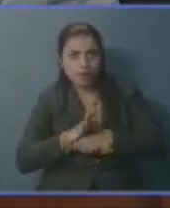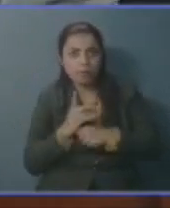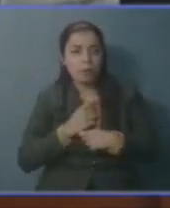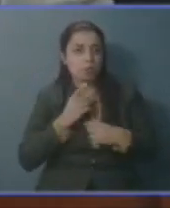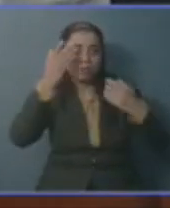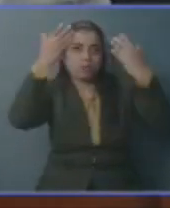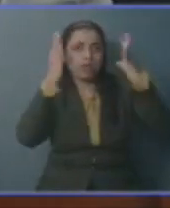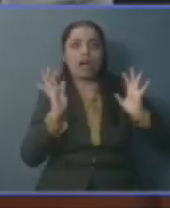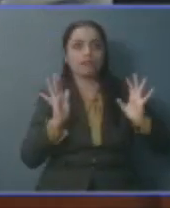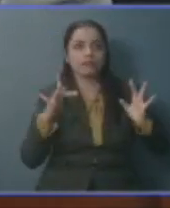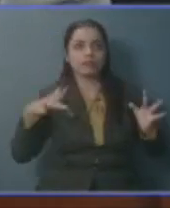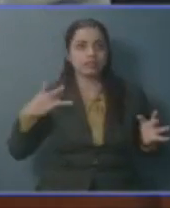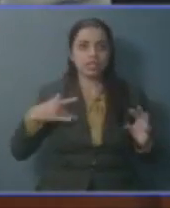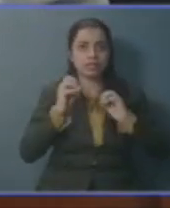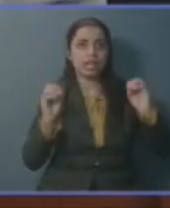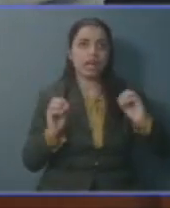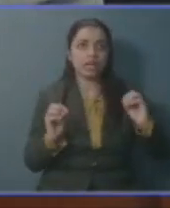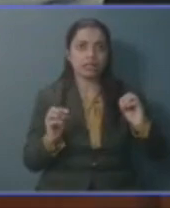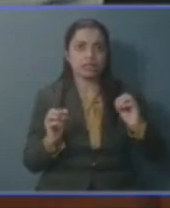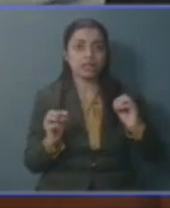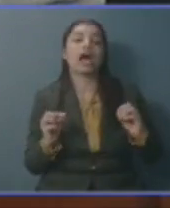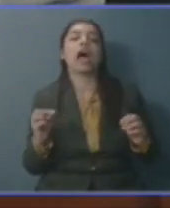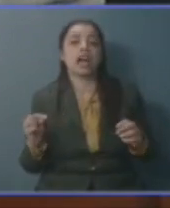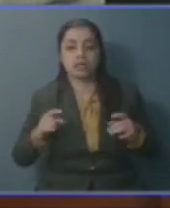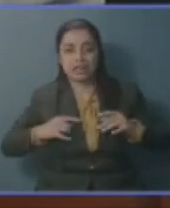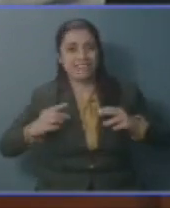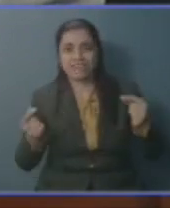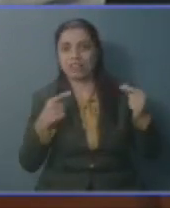prueba de contagio, sino que la prueba